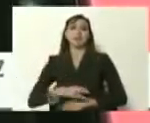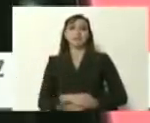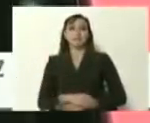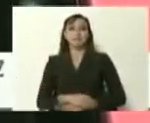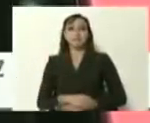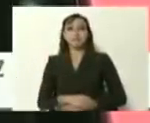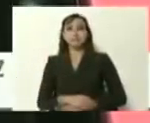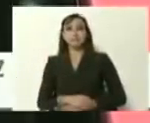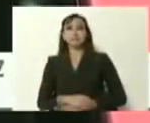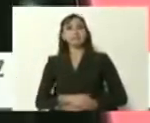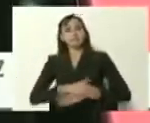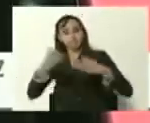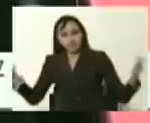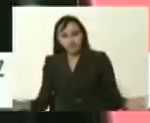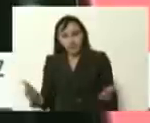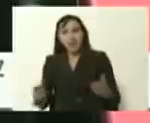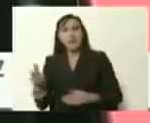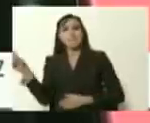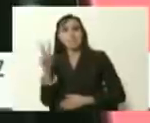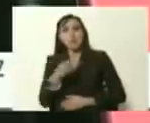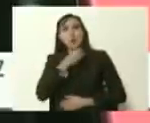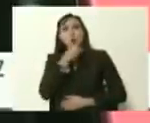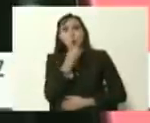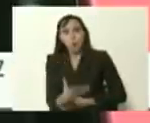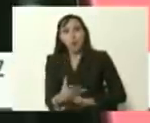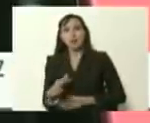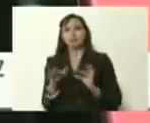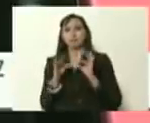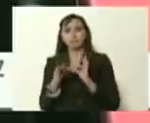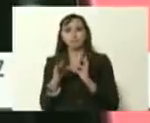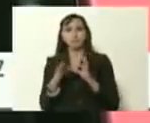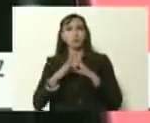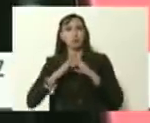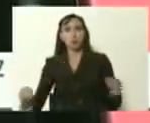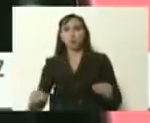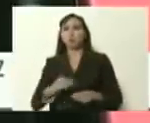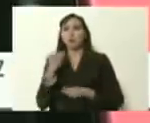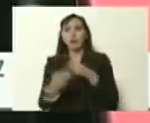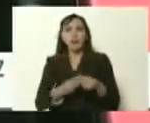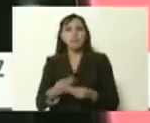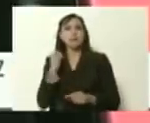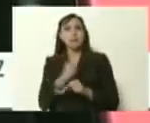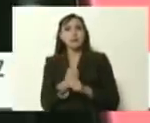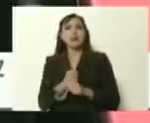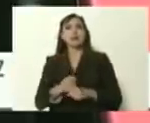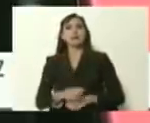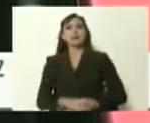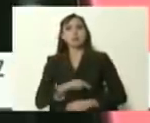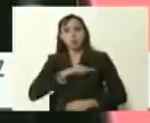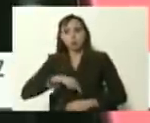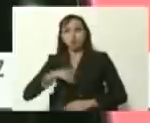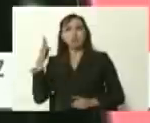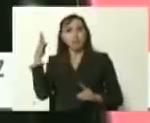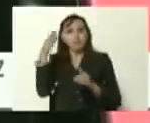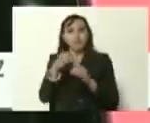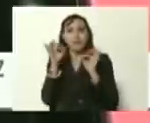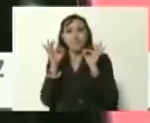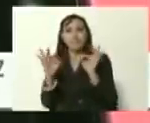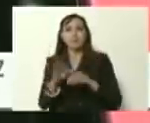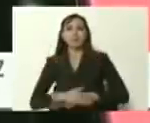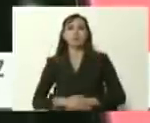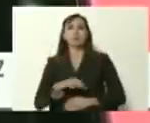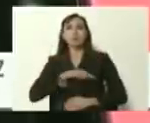de consolidar el país bueno con todos los potenciales que este país tiene. Ahí nos debemos enfocar. Y